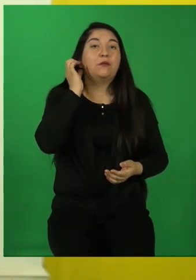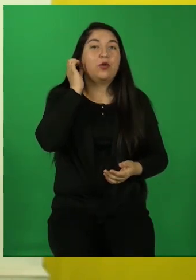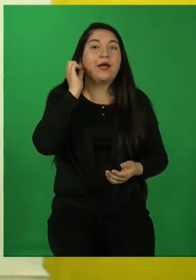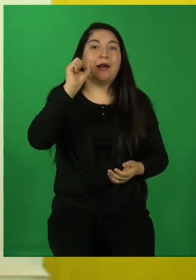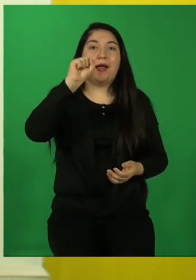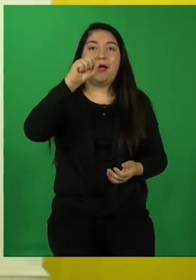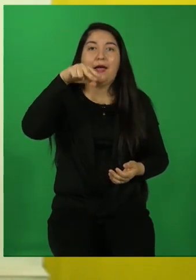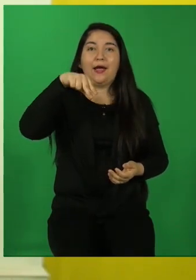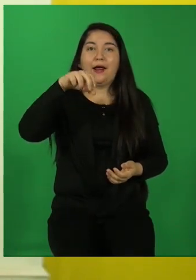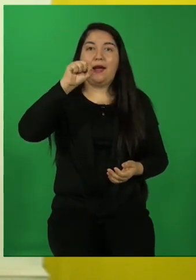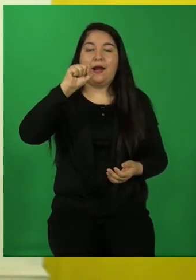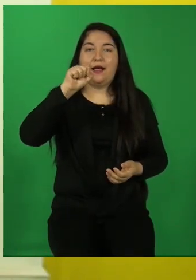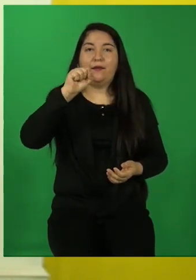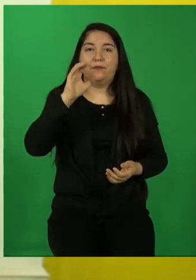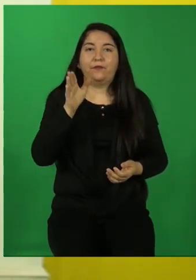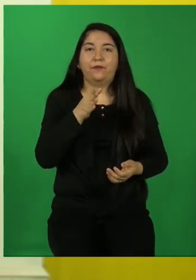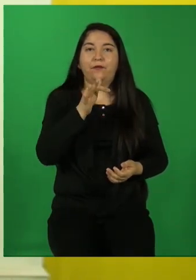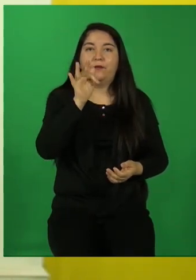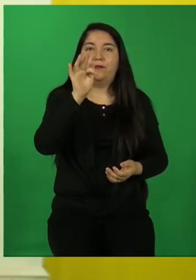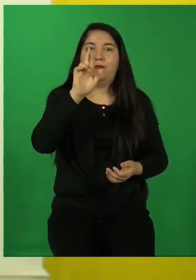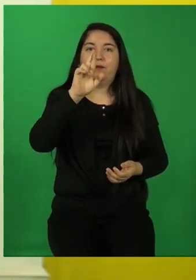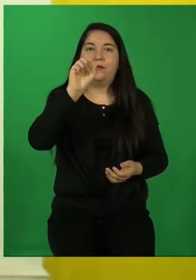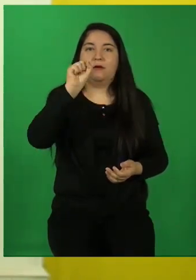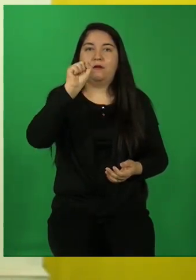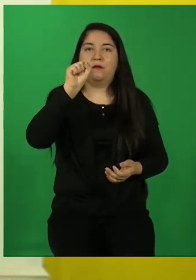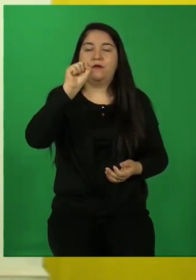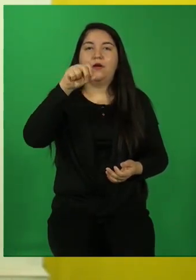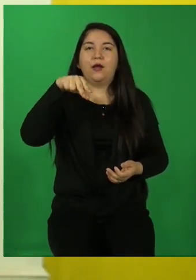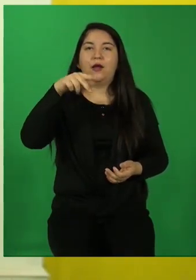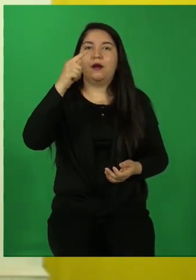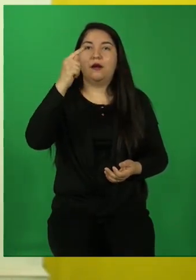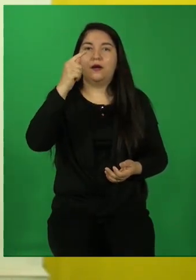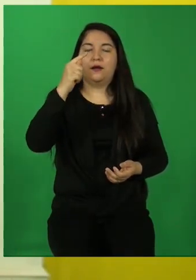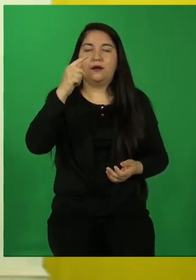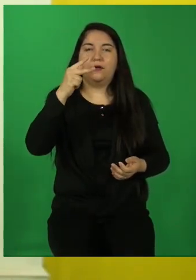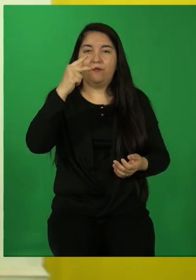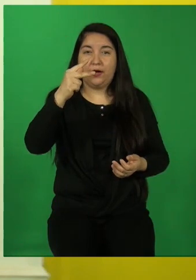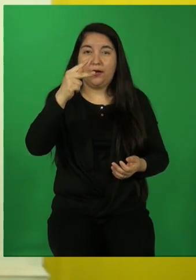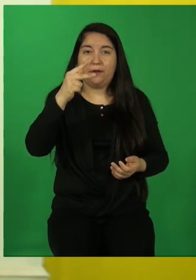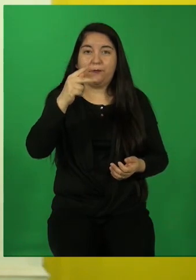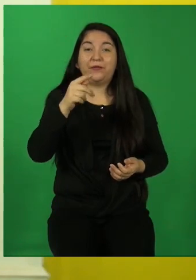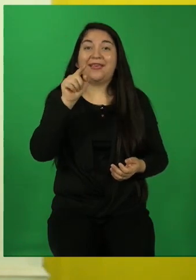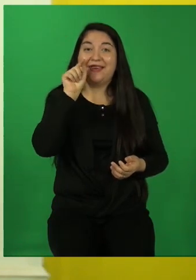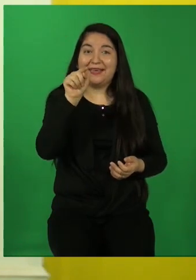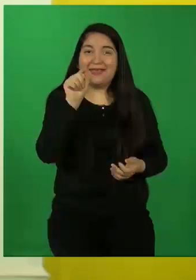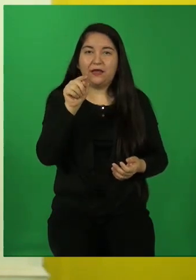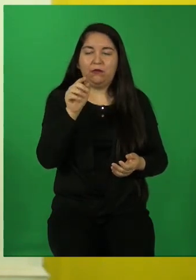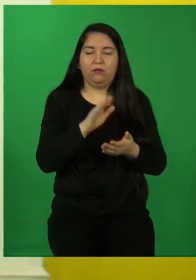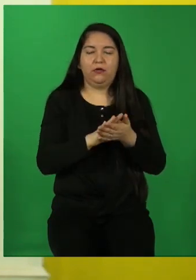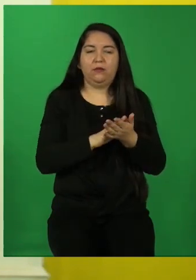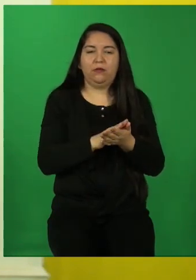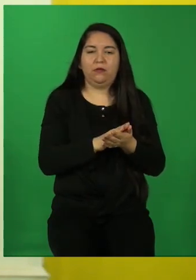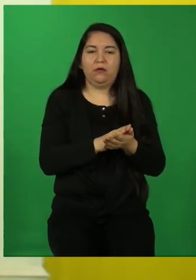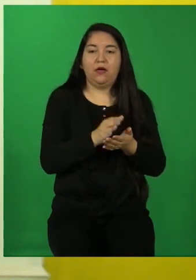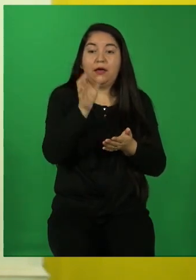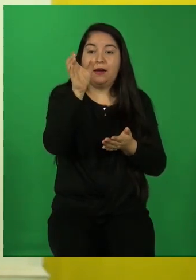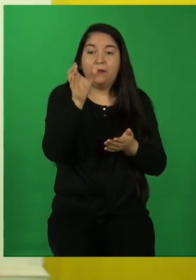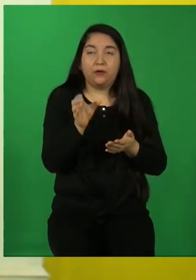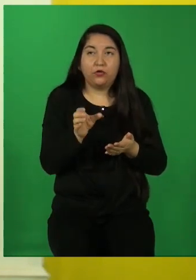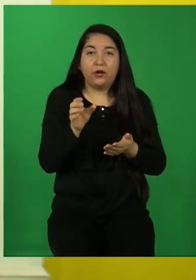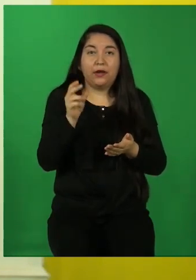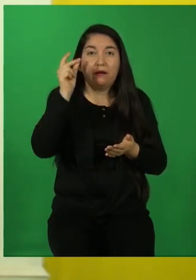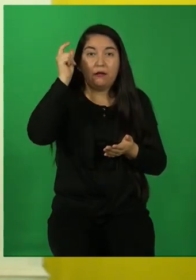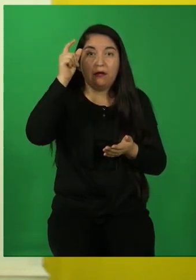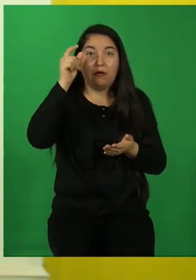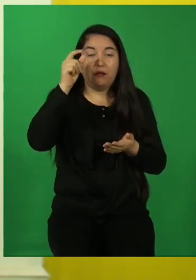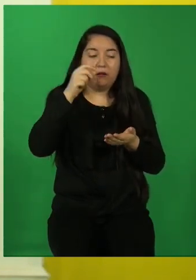es un texto en donde la autora era Ana, pero también era un personaje. Y el contexto